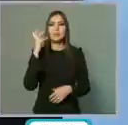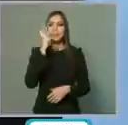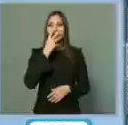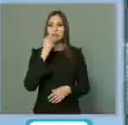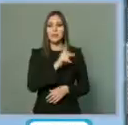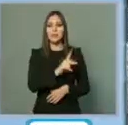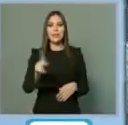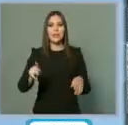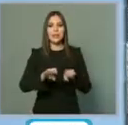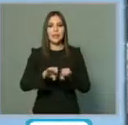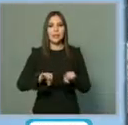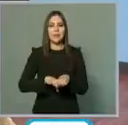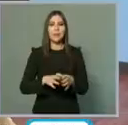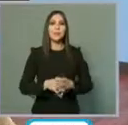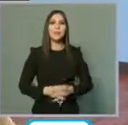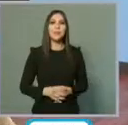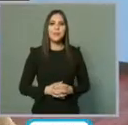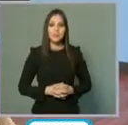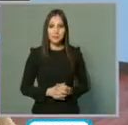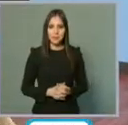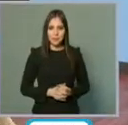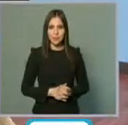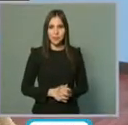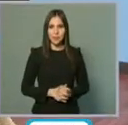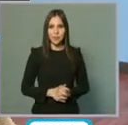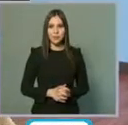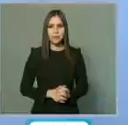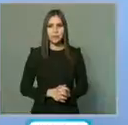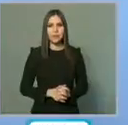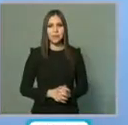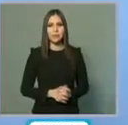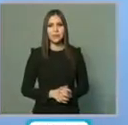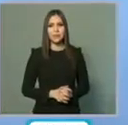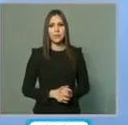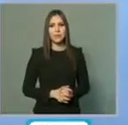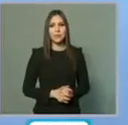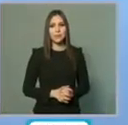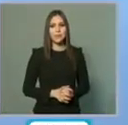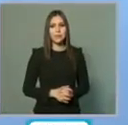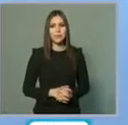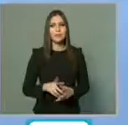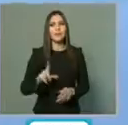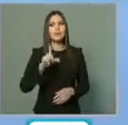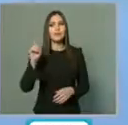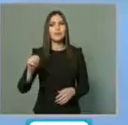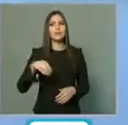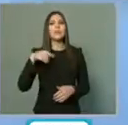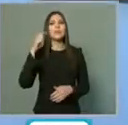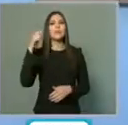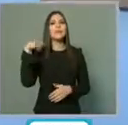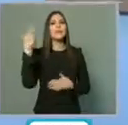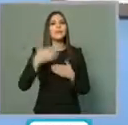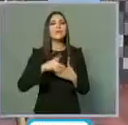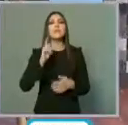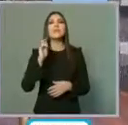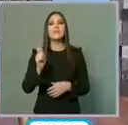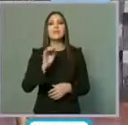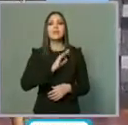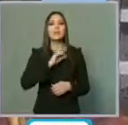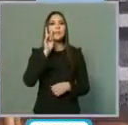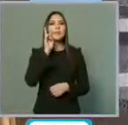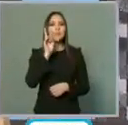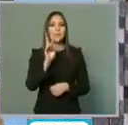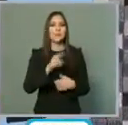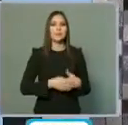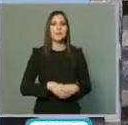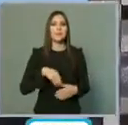compañía. Y hay Oye, bueno, y entonces platícanos qué es lo que vamos a poder ver próximamente. Sí, vamos a estar el 31